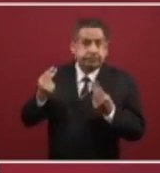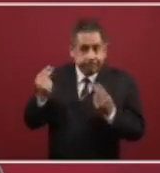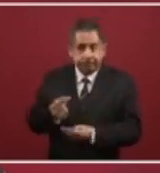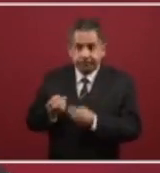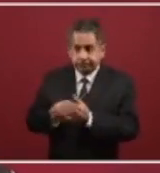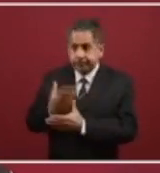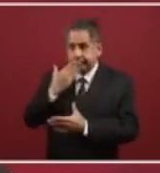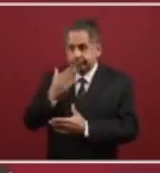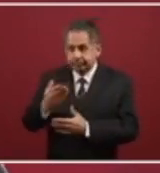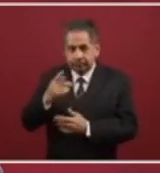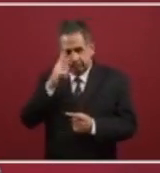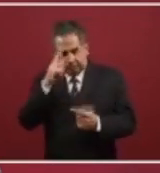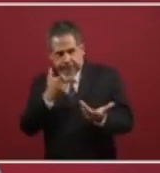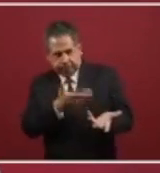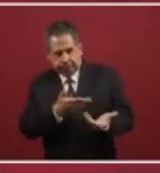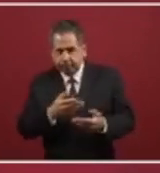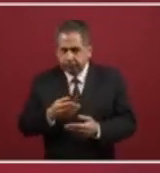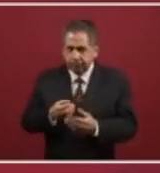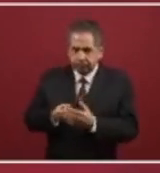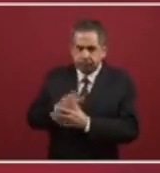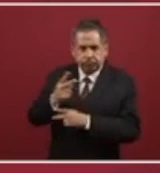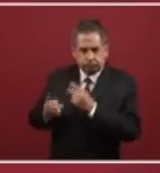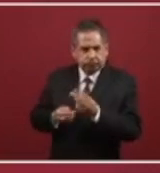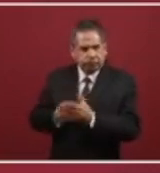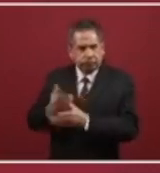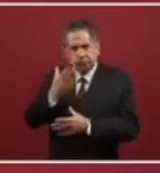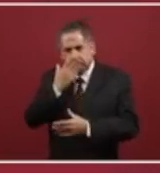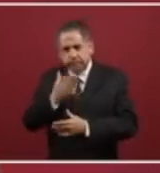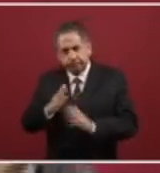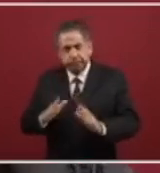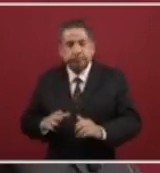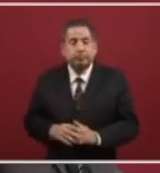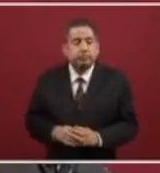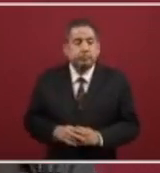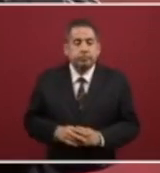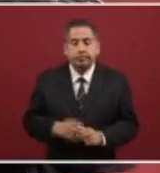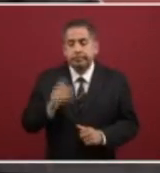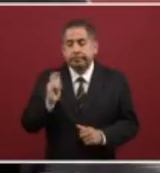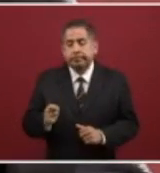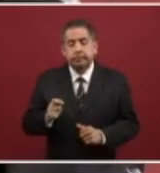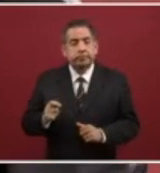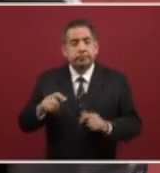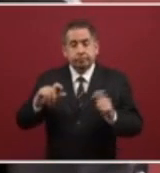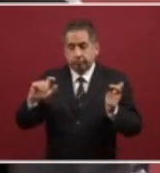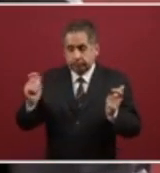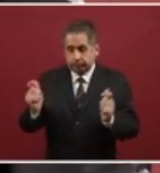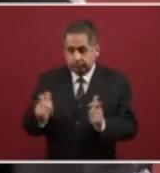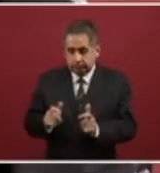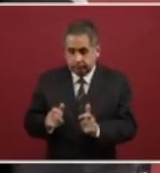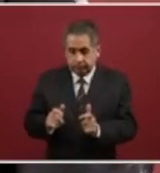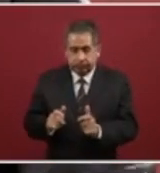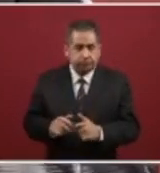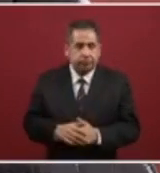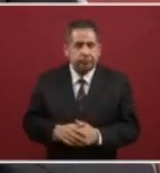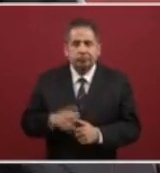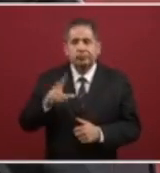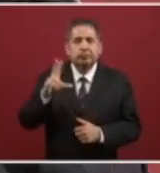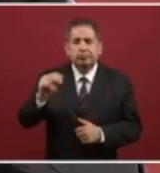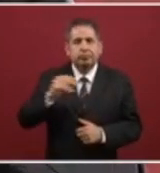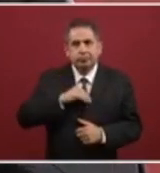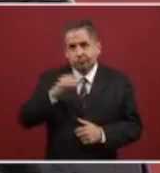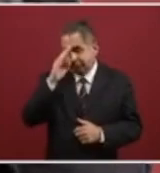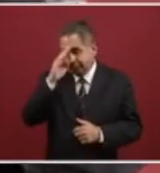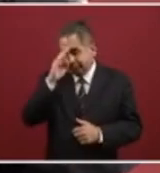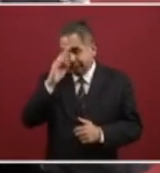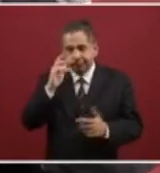porque si no, ¿para qué lo proponemos? Vamos a tener éxito. Entonces, se va a reducir el número. Entonces, no estamos